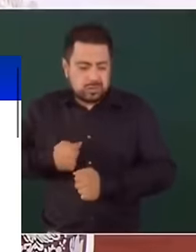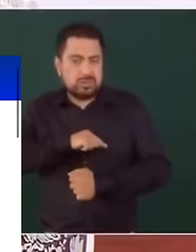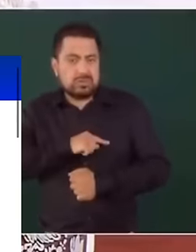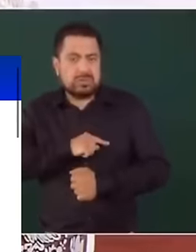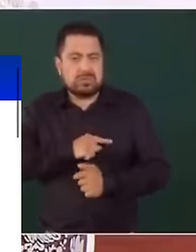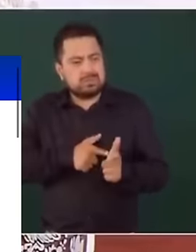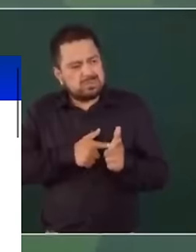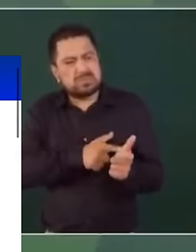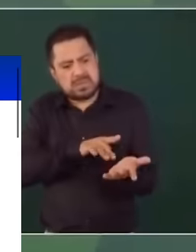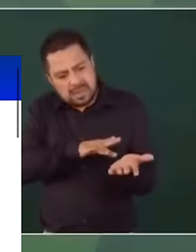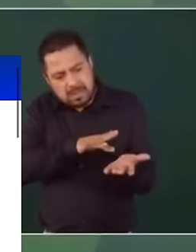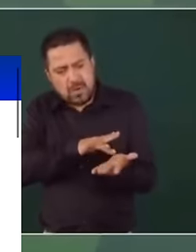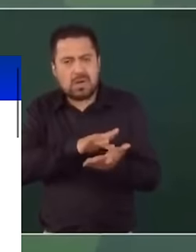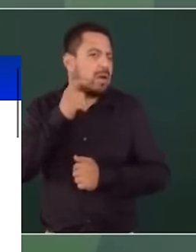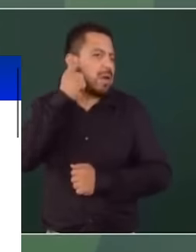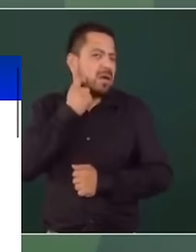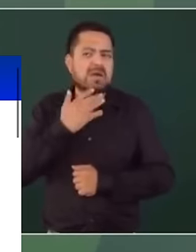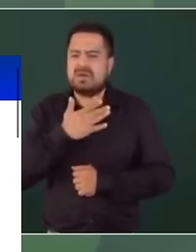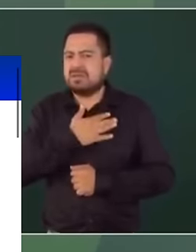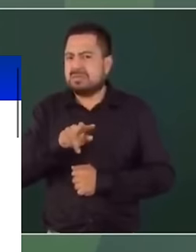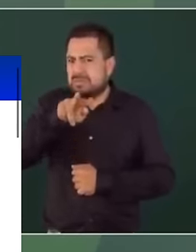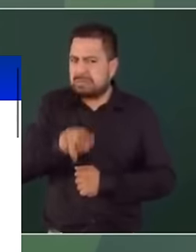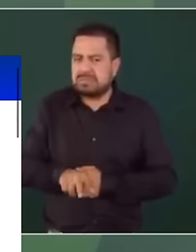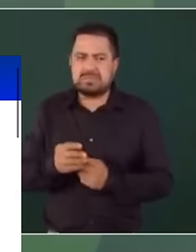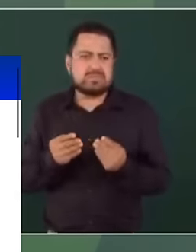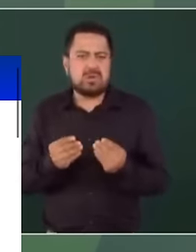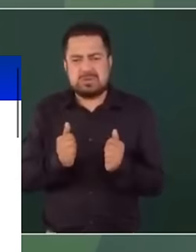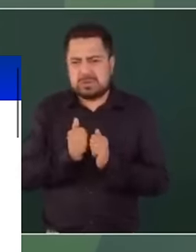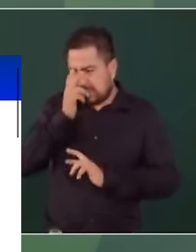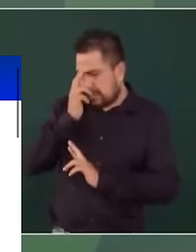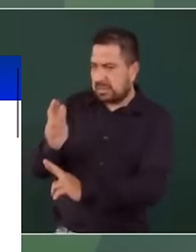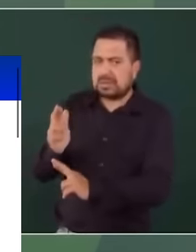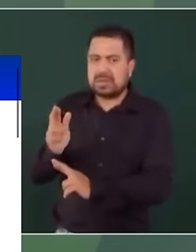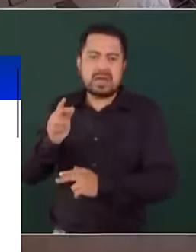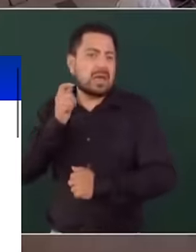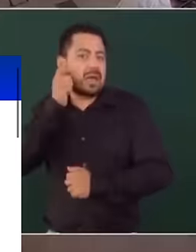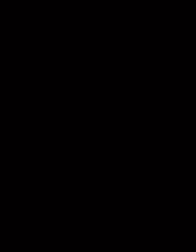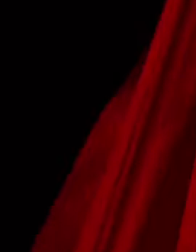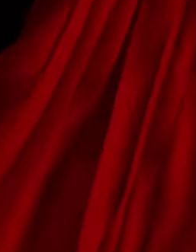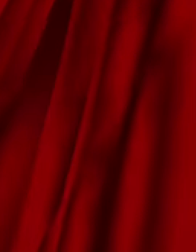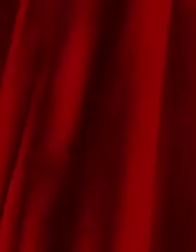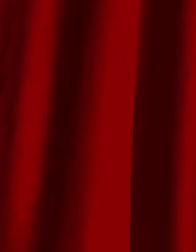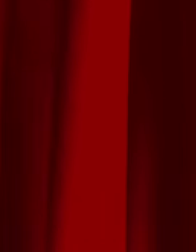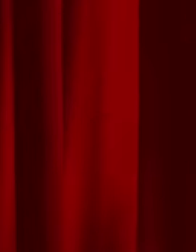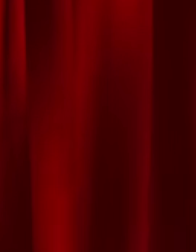seguir apoyando a Guerrero. Yo le tengo mucho respeto al pueblo de Guerrero y mucho cariño.